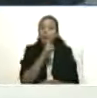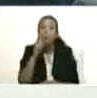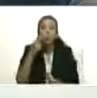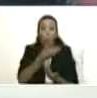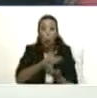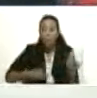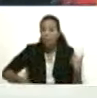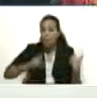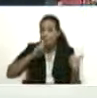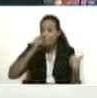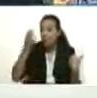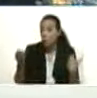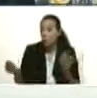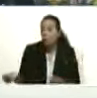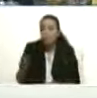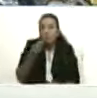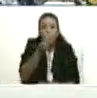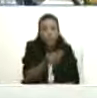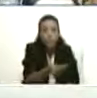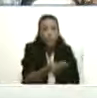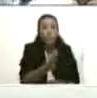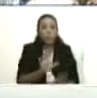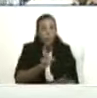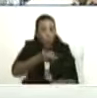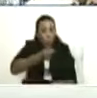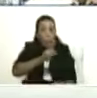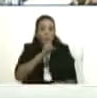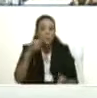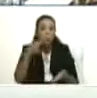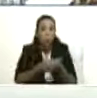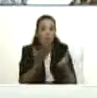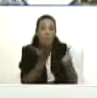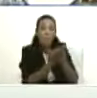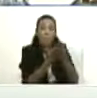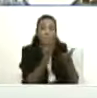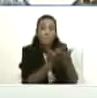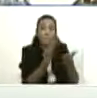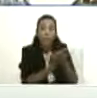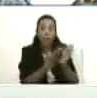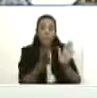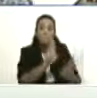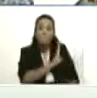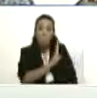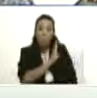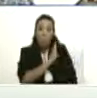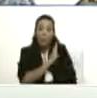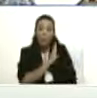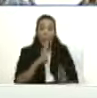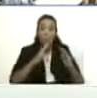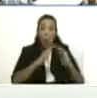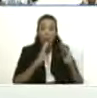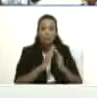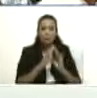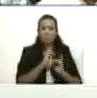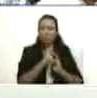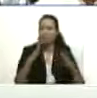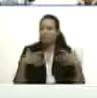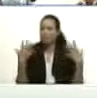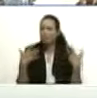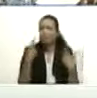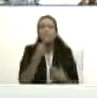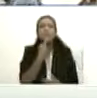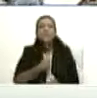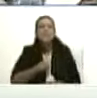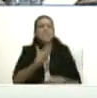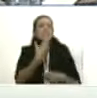nuestro presidente, aquí la llave y los documentos. Pero están muy felices. Iraida, ¿qué le